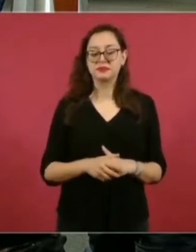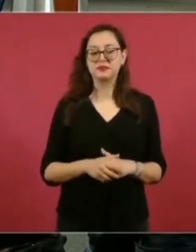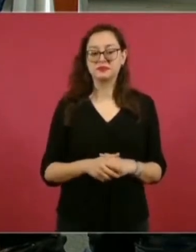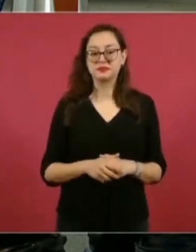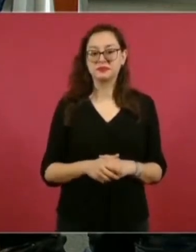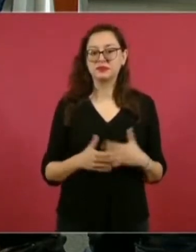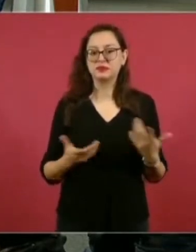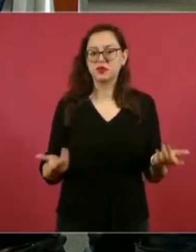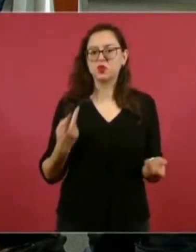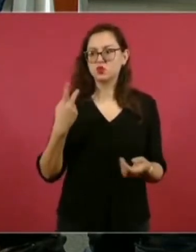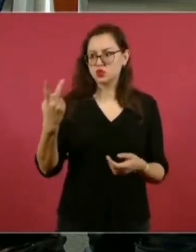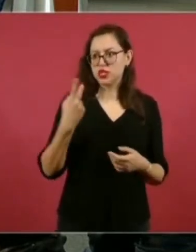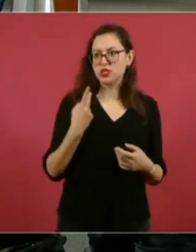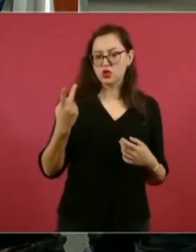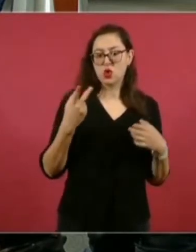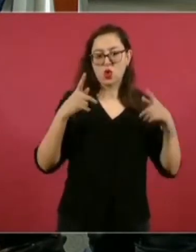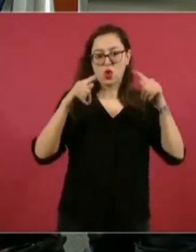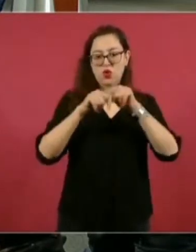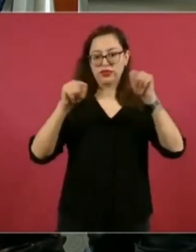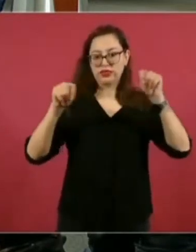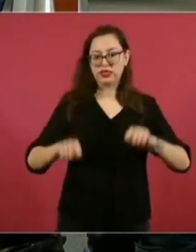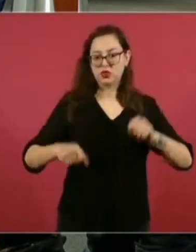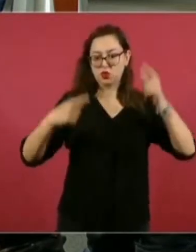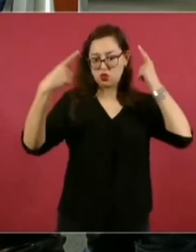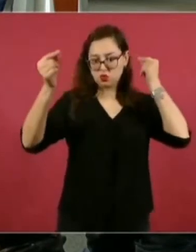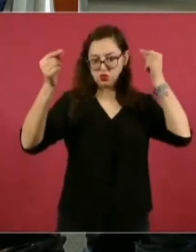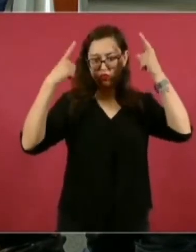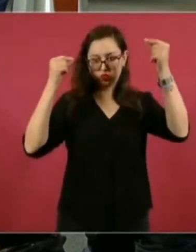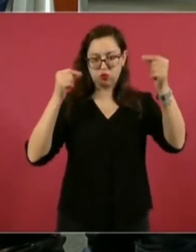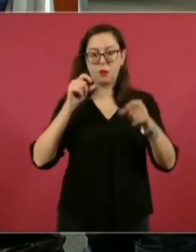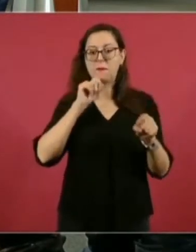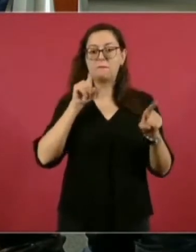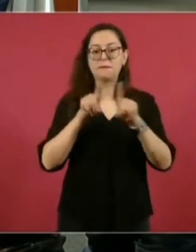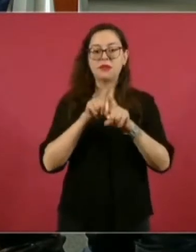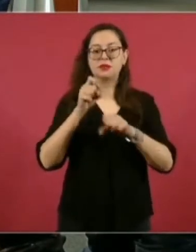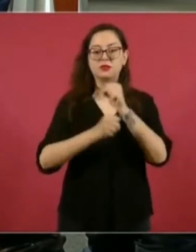titulamos en el mismo año, usted y su servidor. Sí. En el año de 1987.